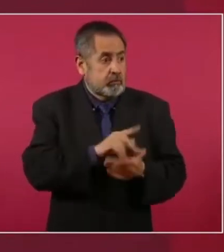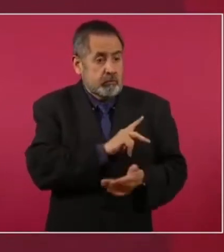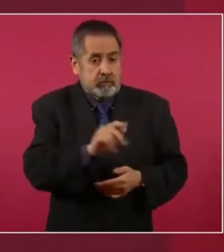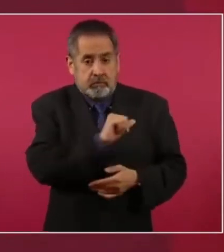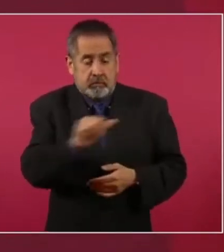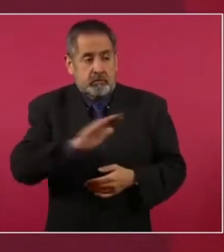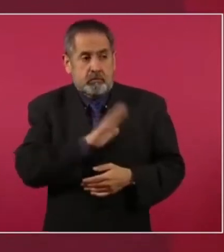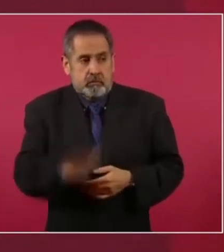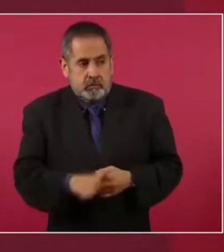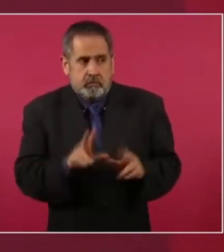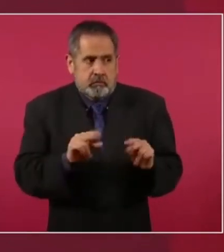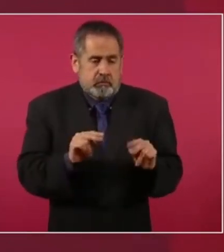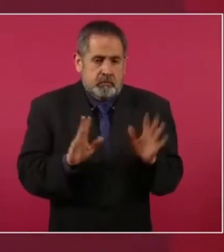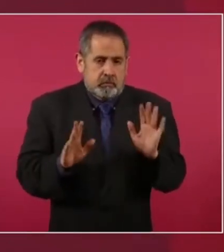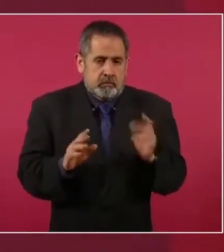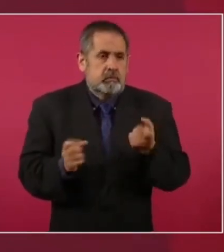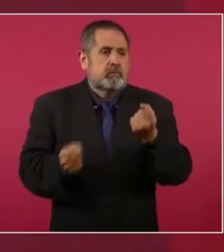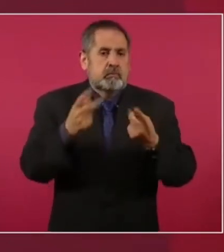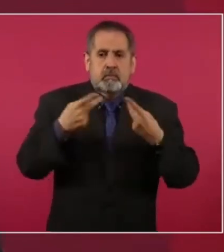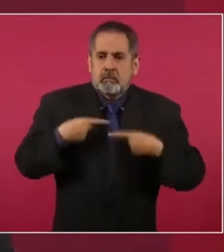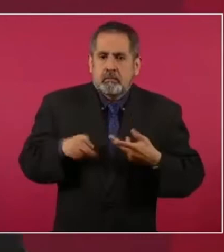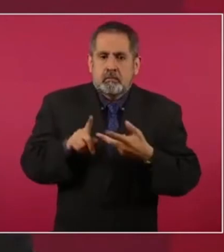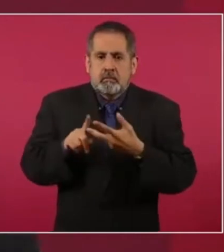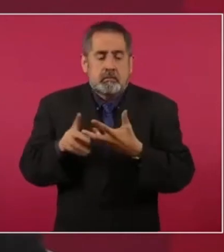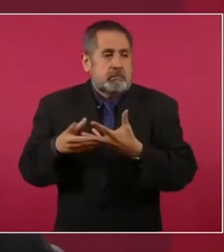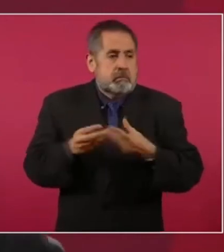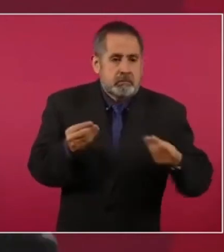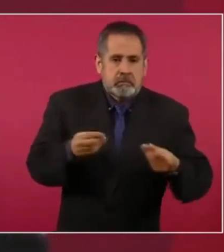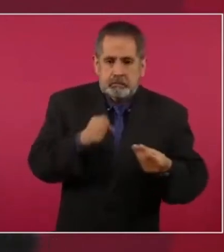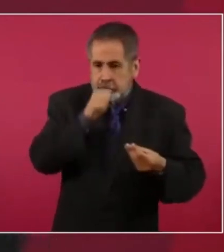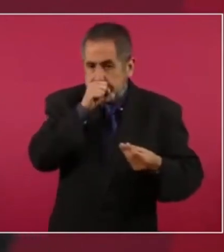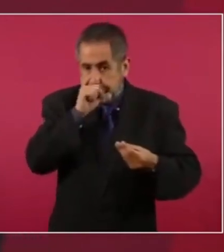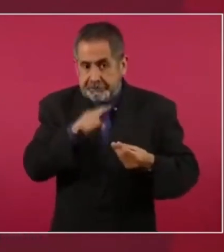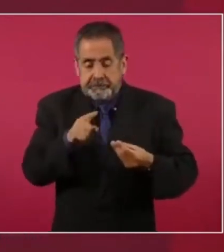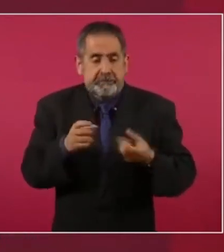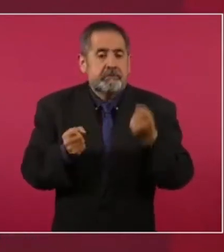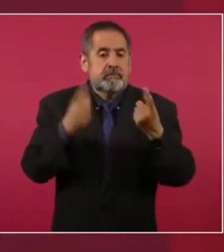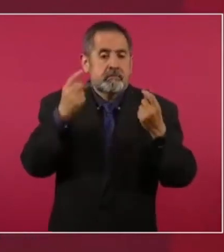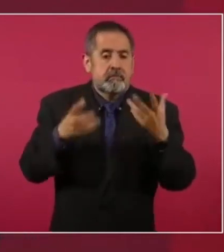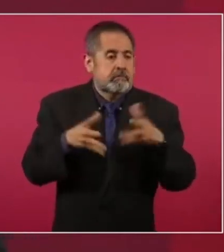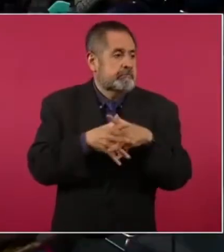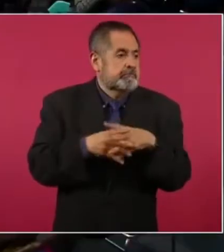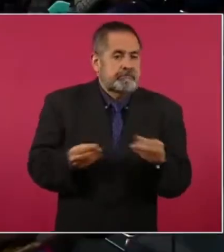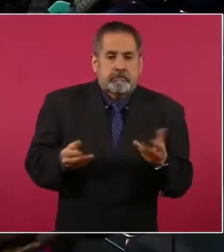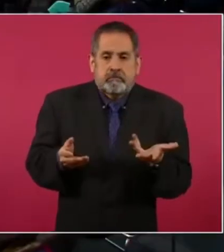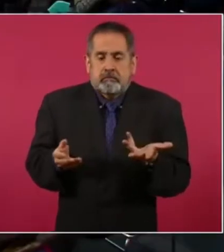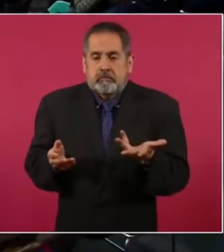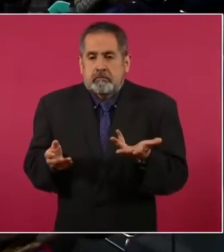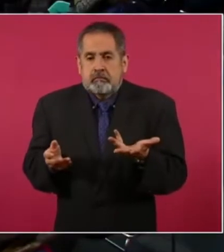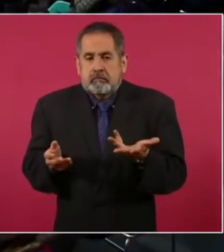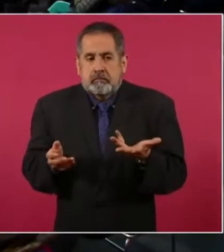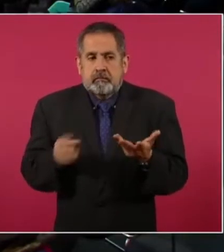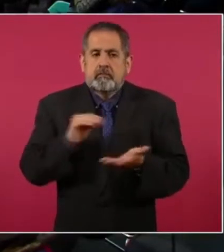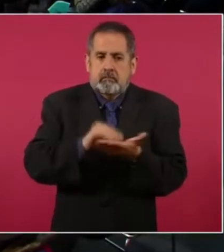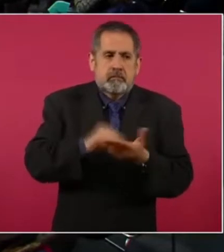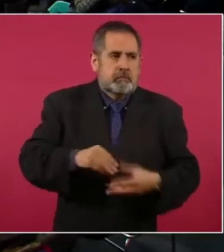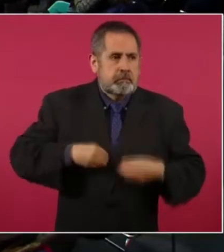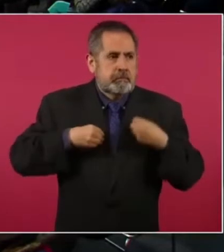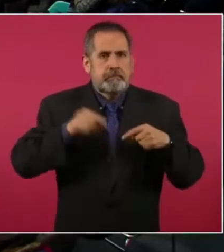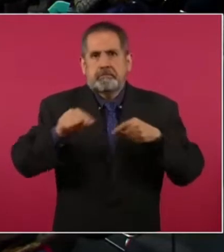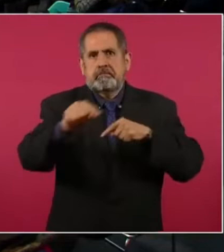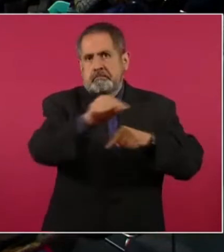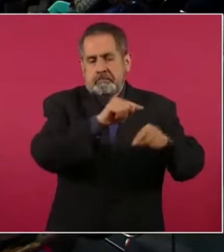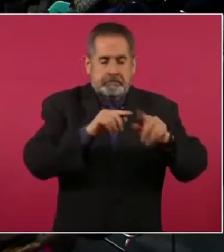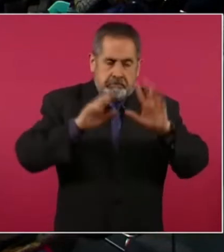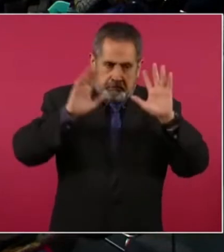quiere decir eso, porque incluye personas que pues están reportadas como desaparecidas, pero no han perdido la vida.